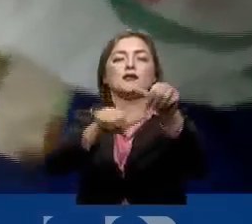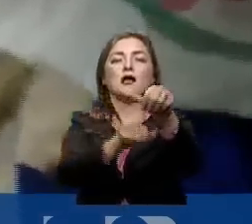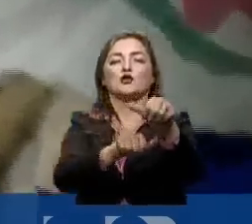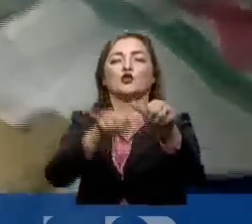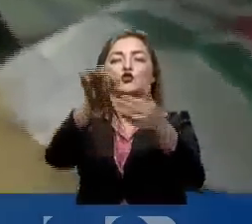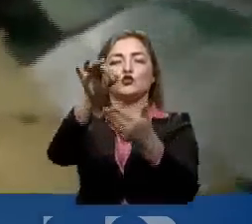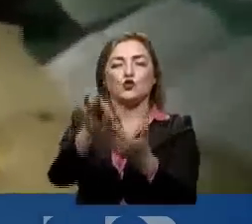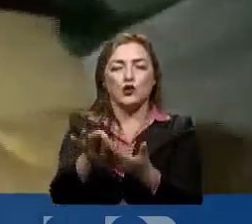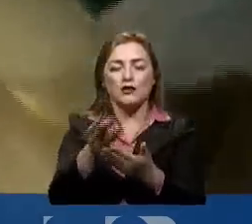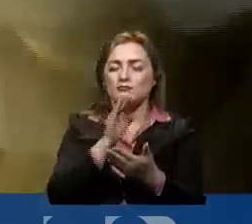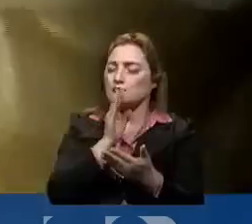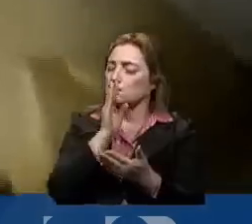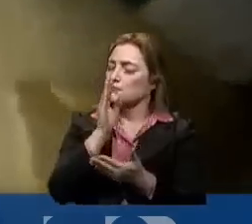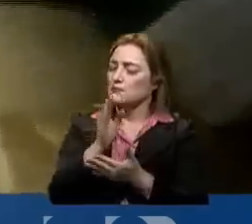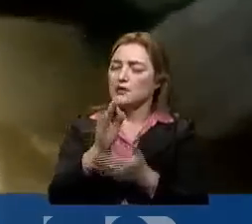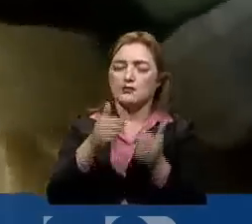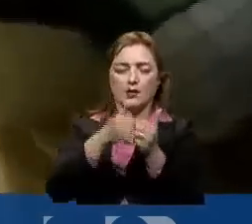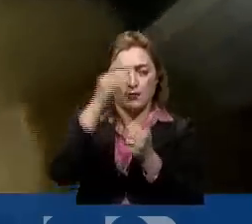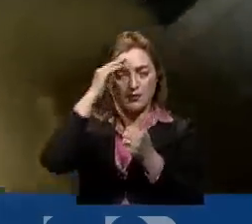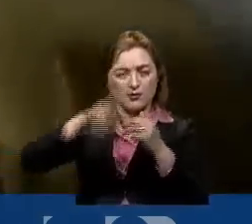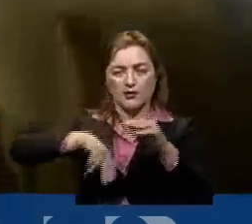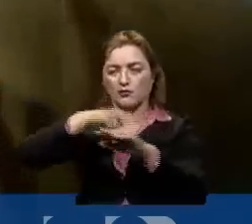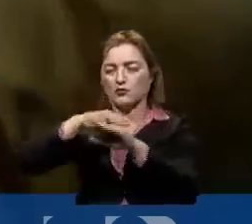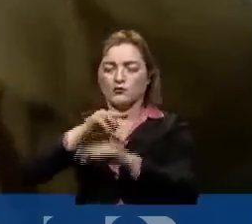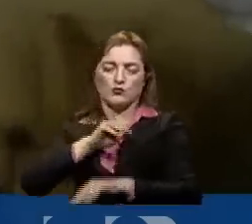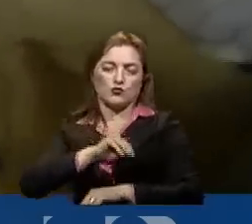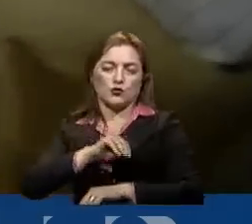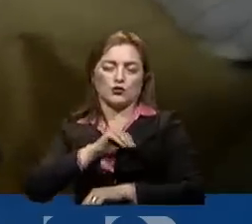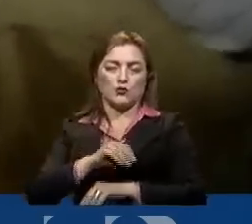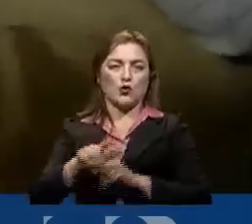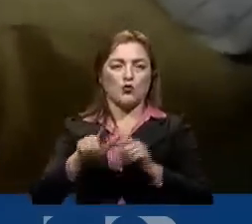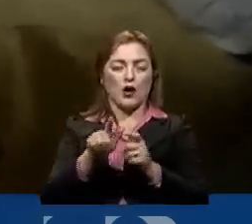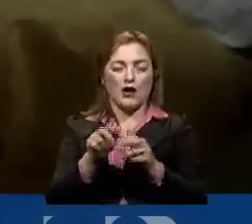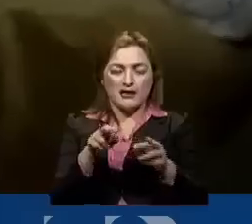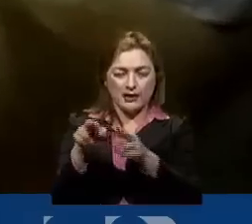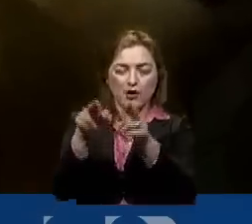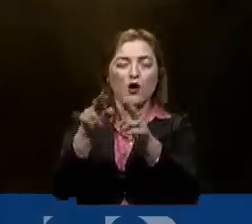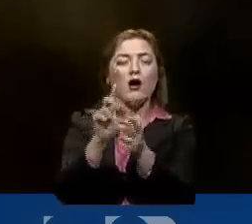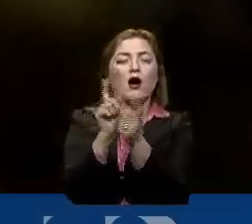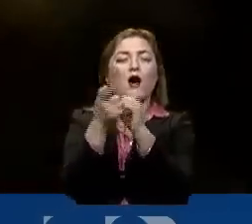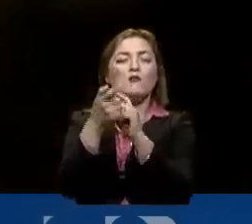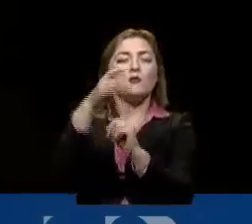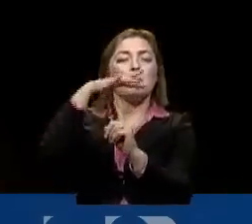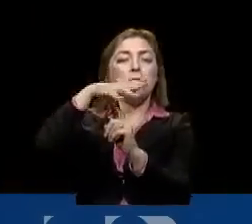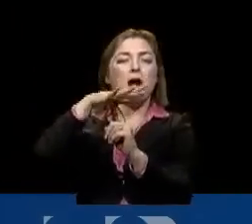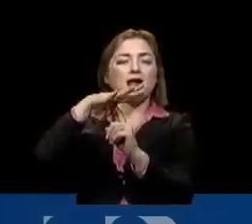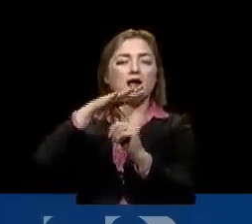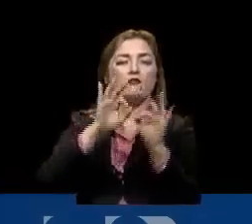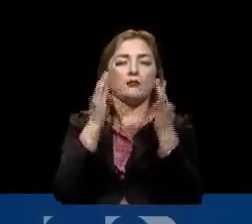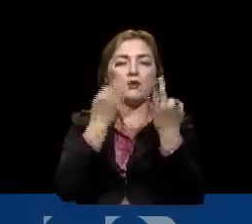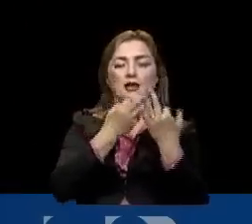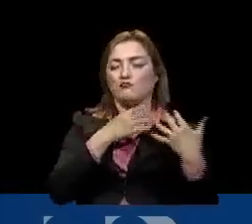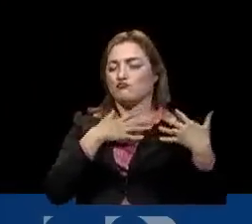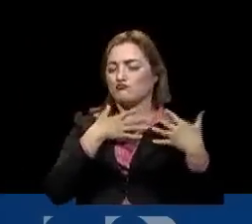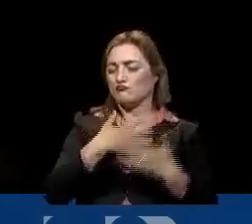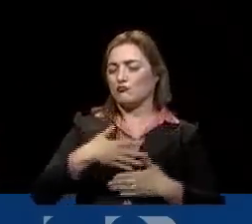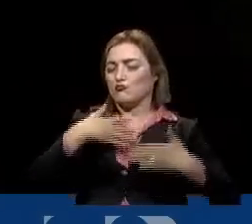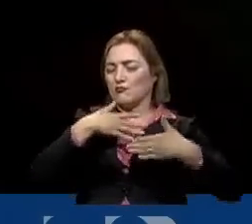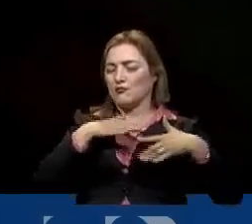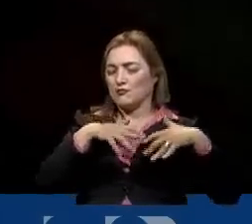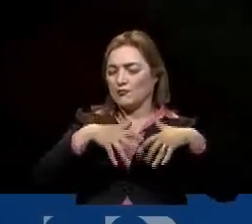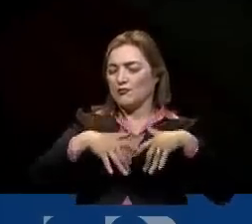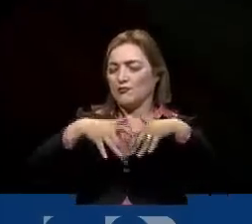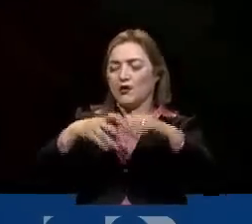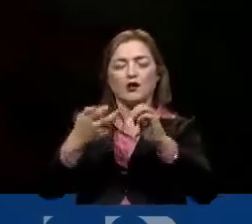queremos intervenir 100% el Machangara y tratar de convertirlo en un parque de recreación para que las familias puedan acudir y no tener